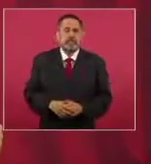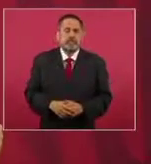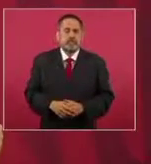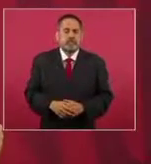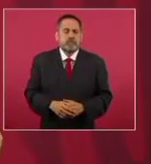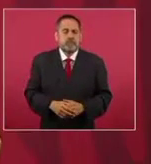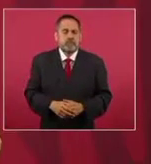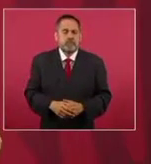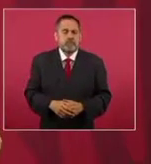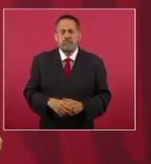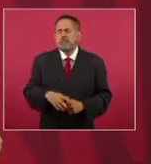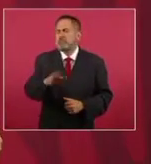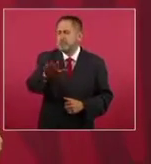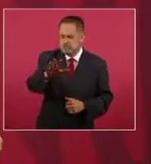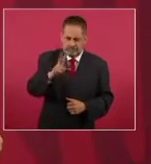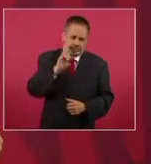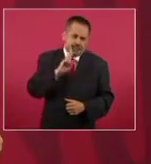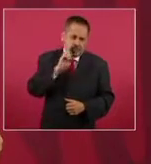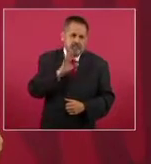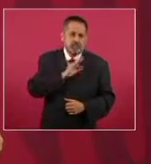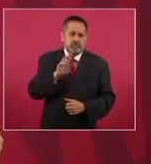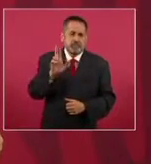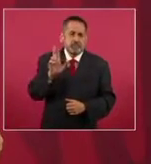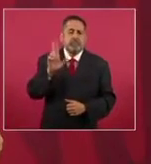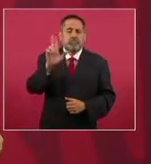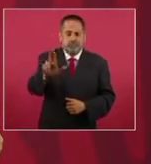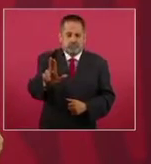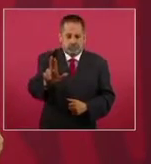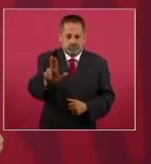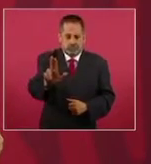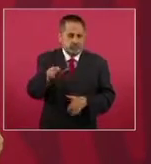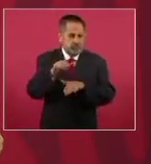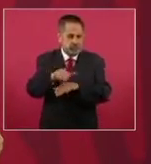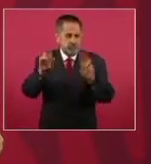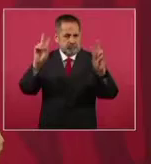Sería bueno que el martes, dedicado a la salud,